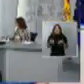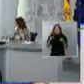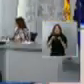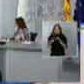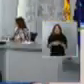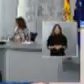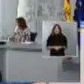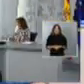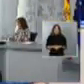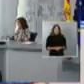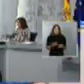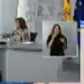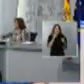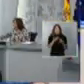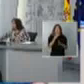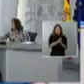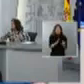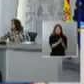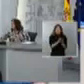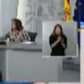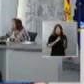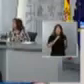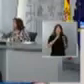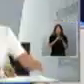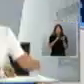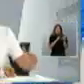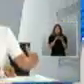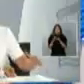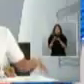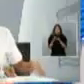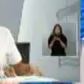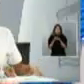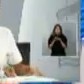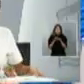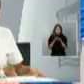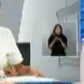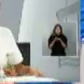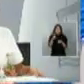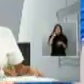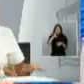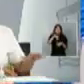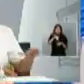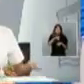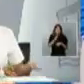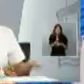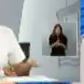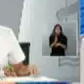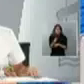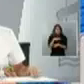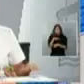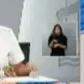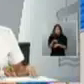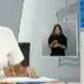literalmente, el dinero que nos cuesta pagar los recibos se vaya literalmente por la ventana, Sara, porque este país derrocha